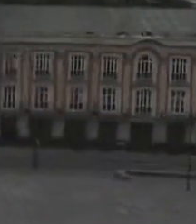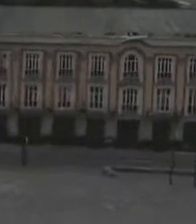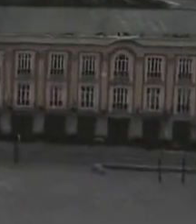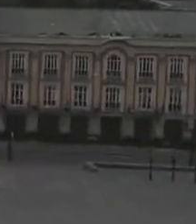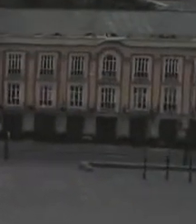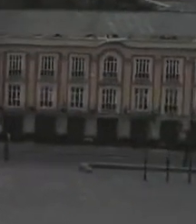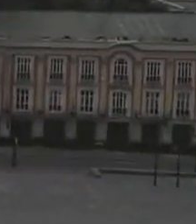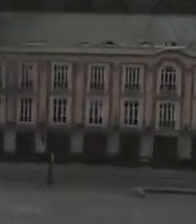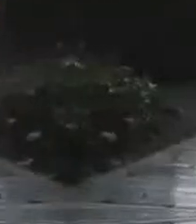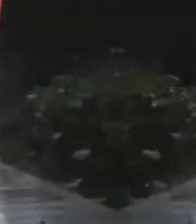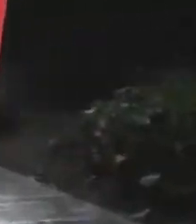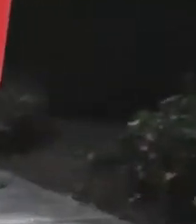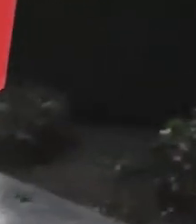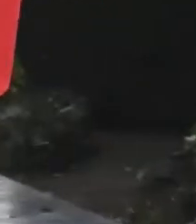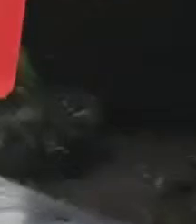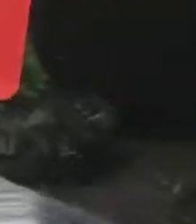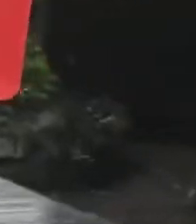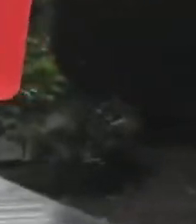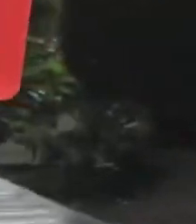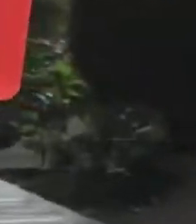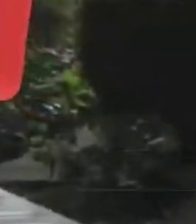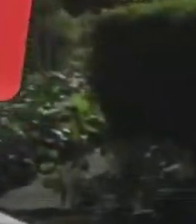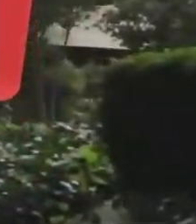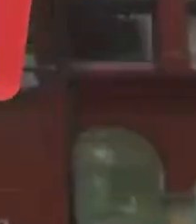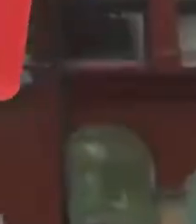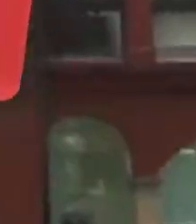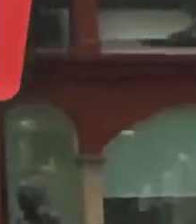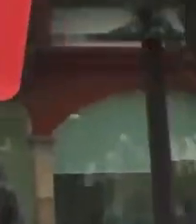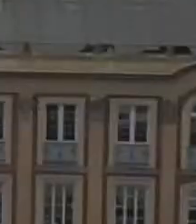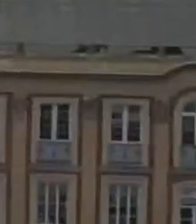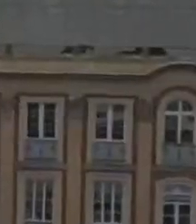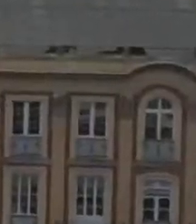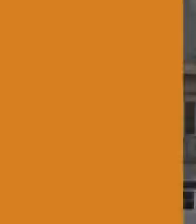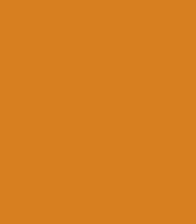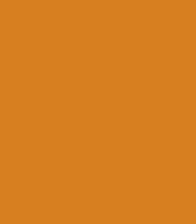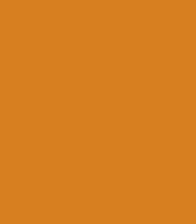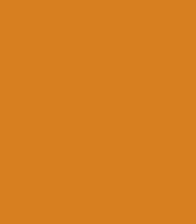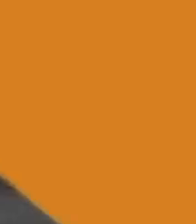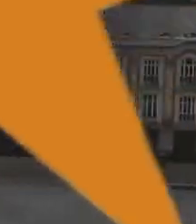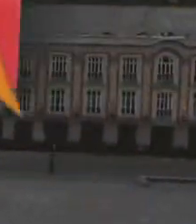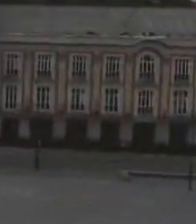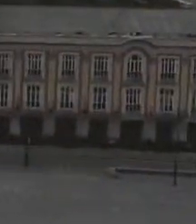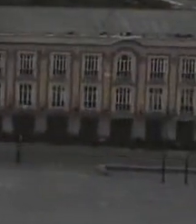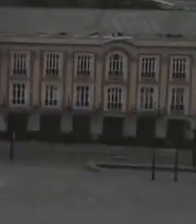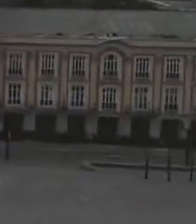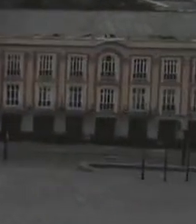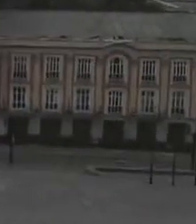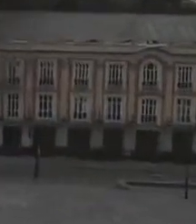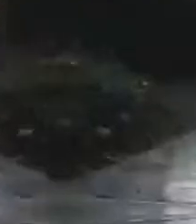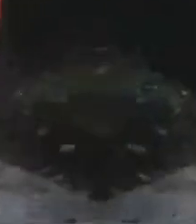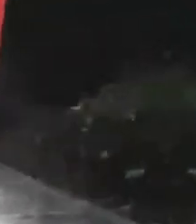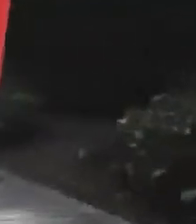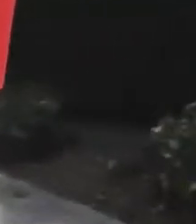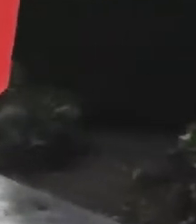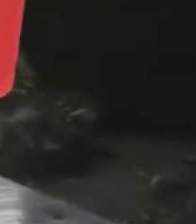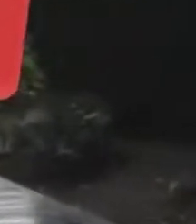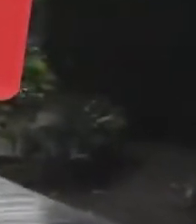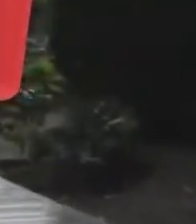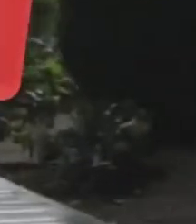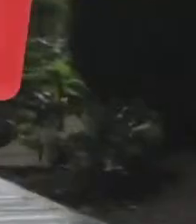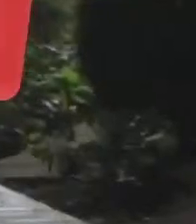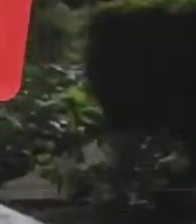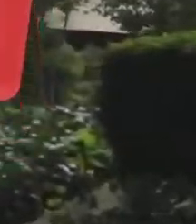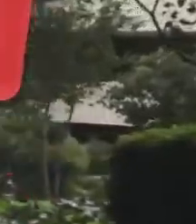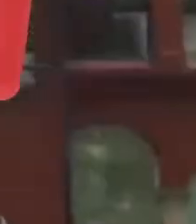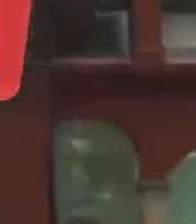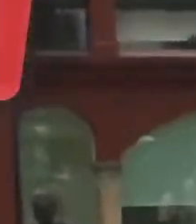día con la alcaldía. Información de primera mano para la ciudadanía. Al día con la alcaldía. Información de primera mano